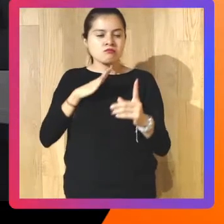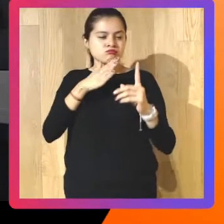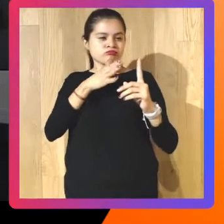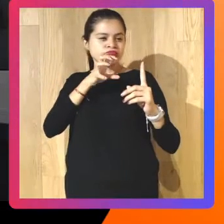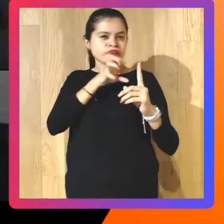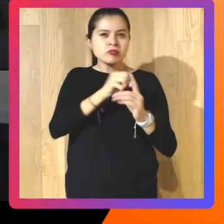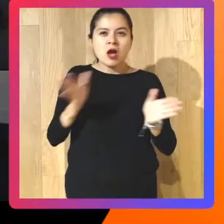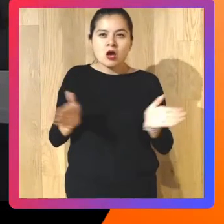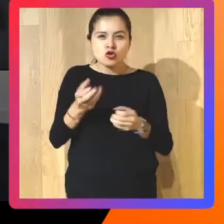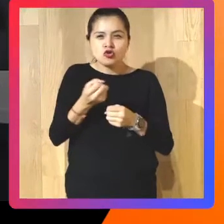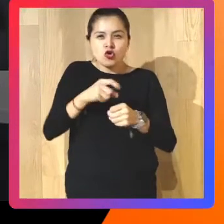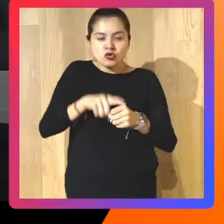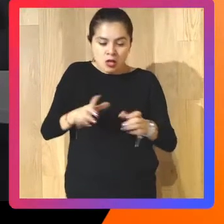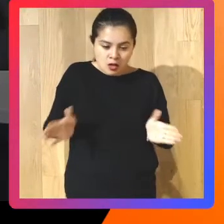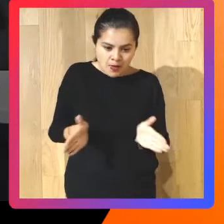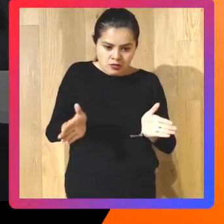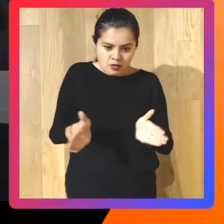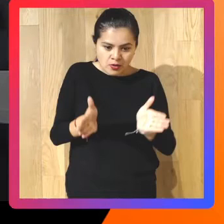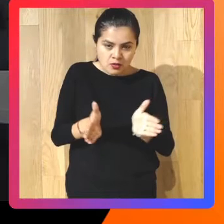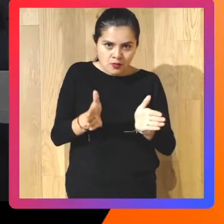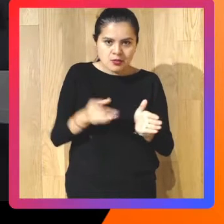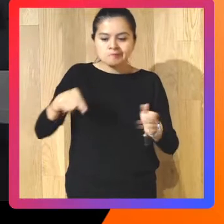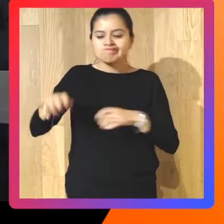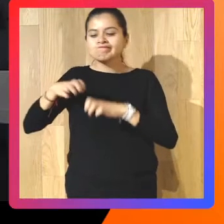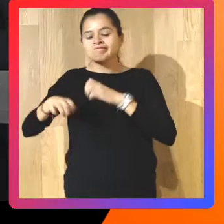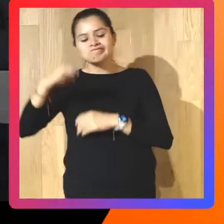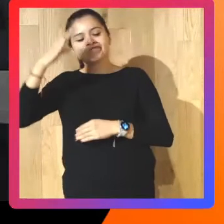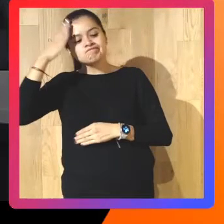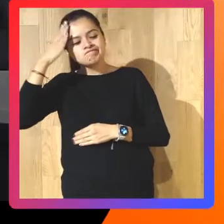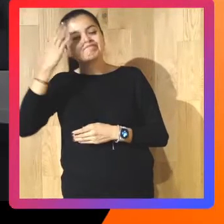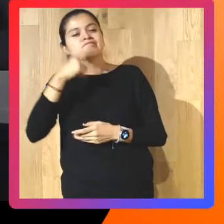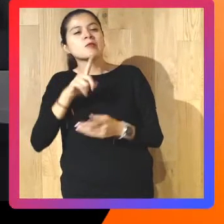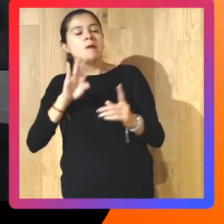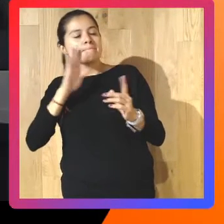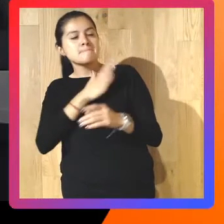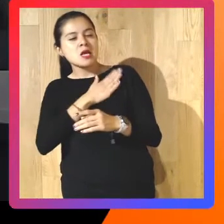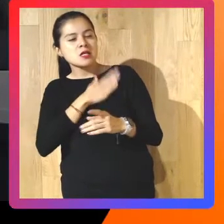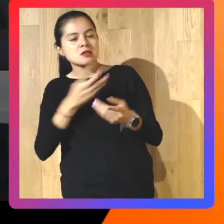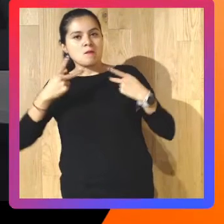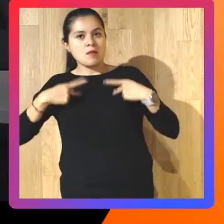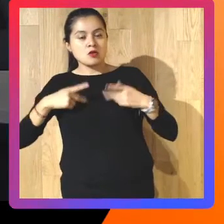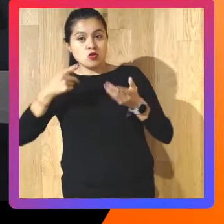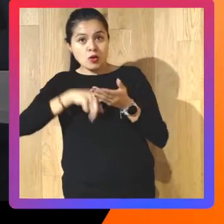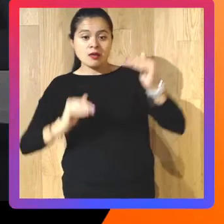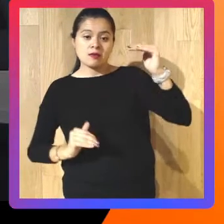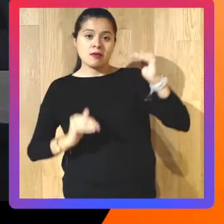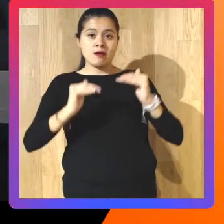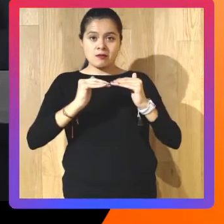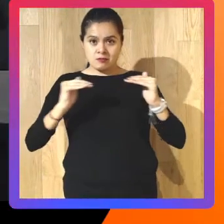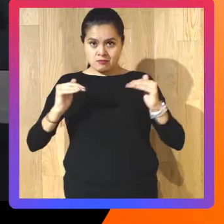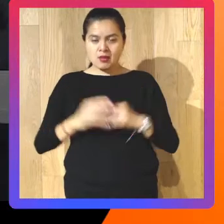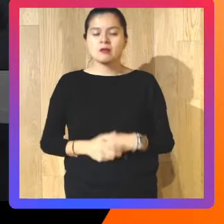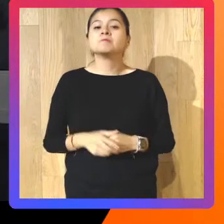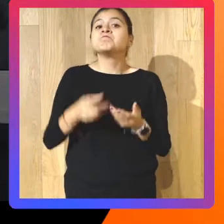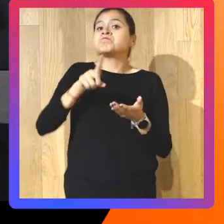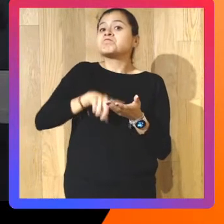avanza una sociedad y pueden optar por liderar con un enfoque en el bienestar humano y la equidad. Al